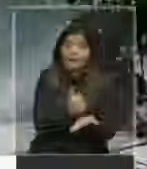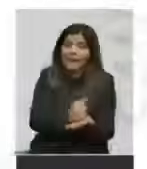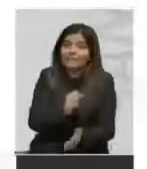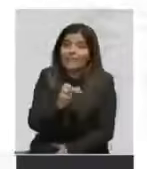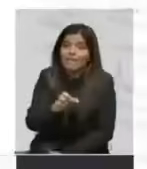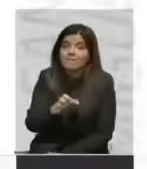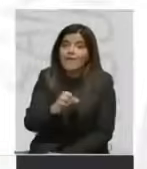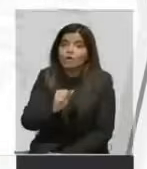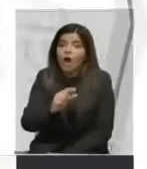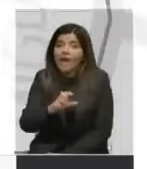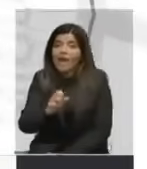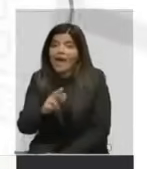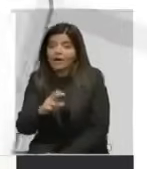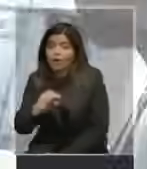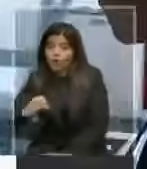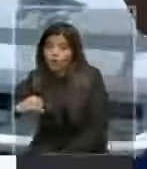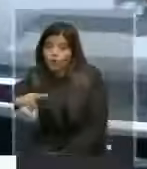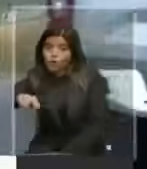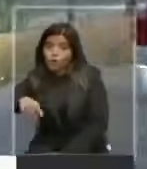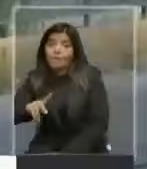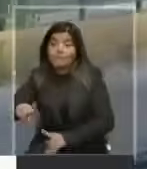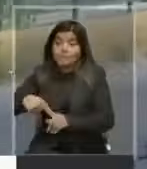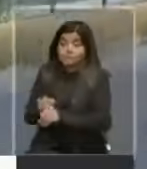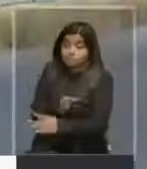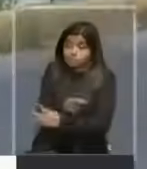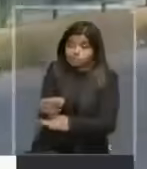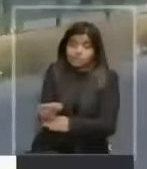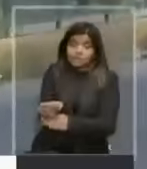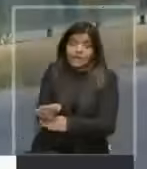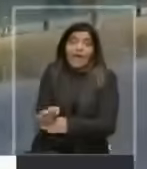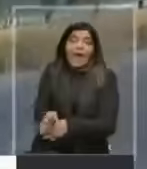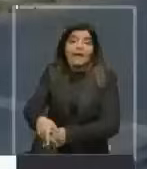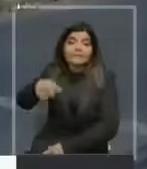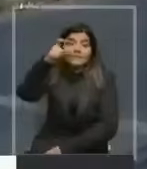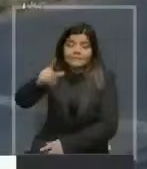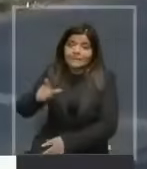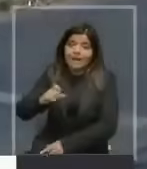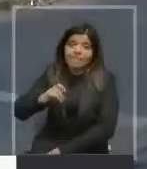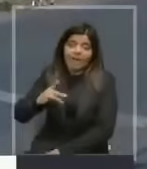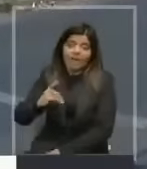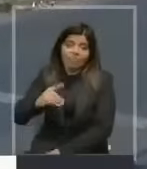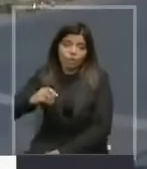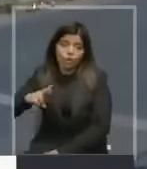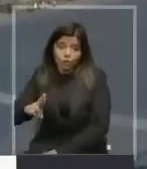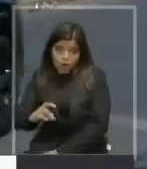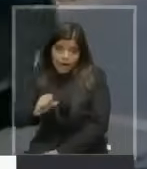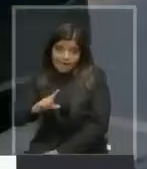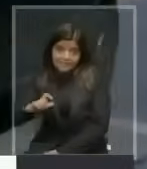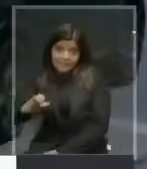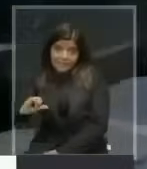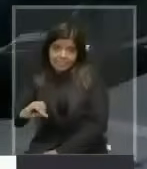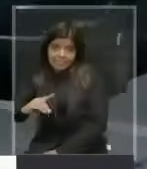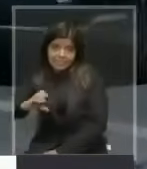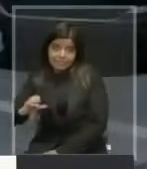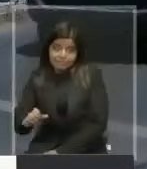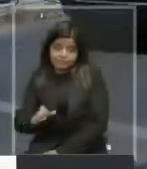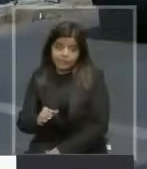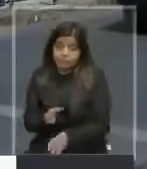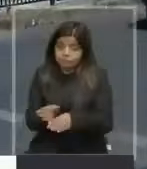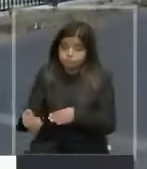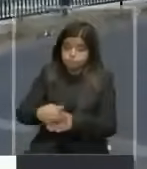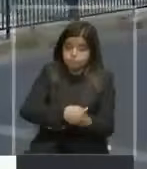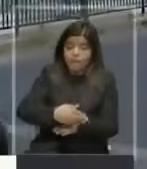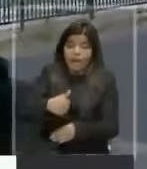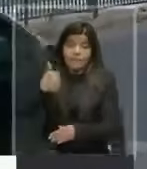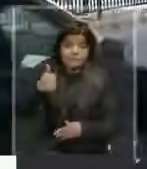intersección con Salvador Allende. Esquinas separadas por 6 cuadras de distancia que permitirán abarcar un mayor radio de vecinos.